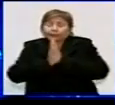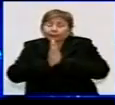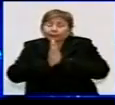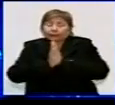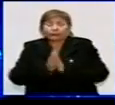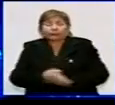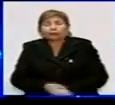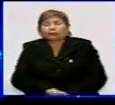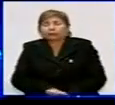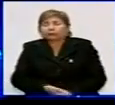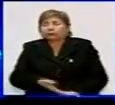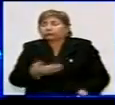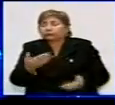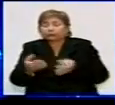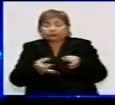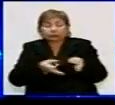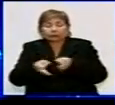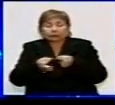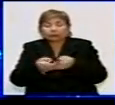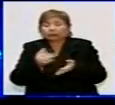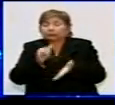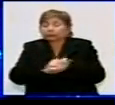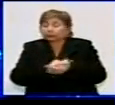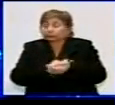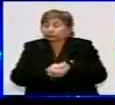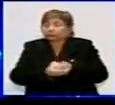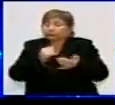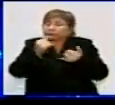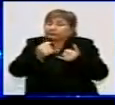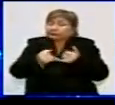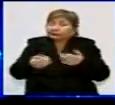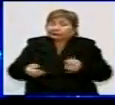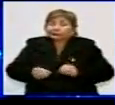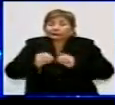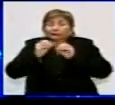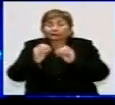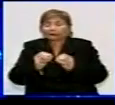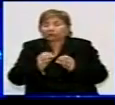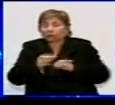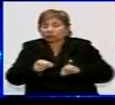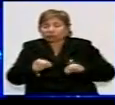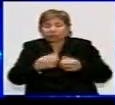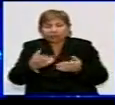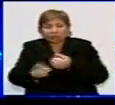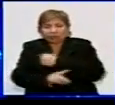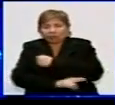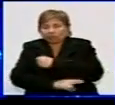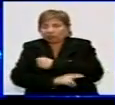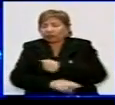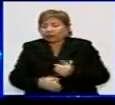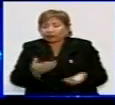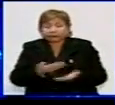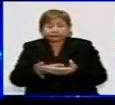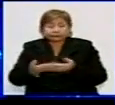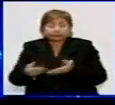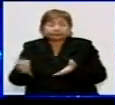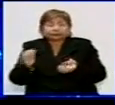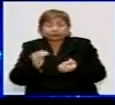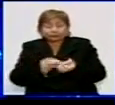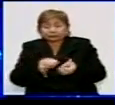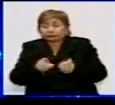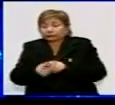el ejecutivo y que finalmente se vieron aquí en el parlamento nacional vamos a reiterar también